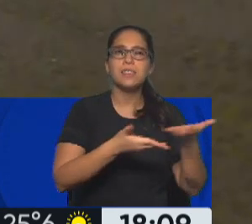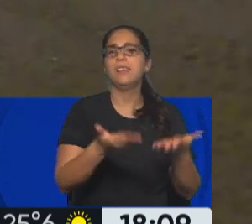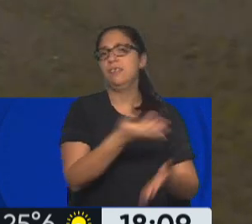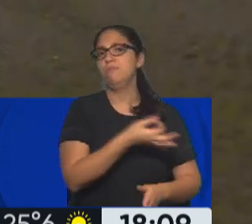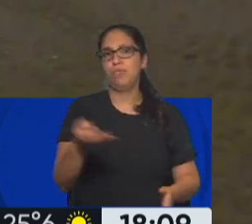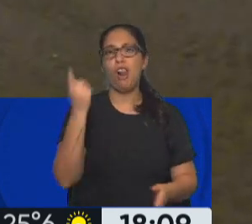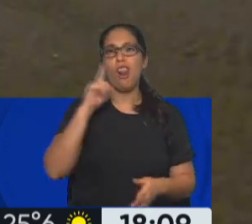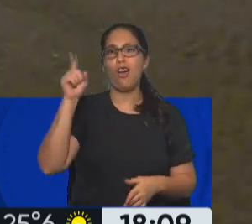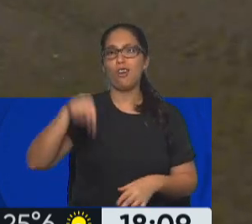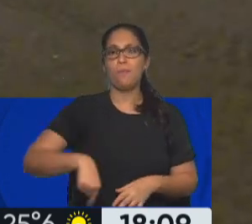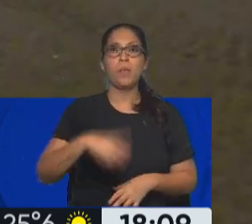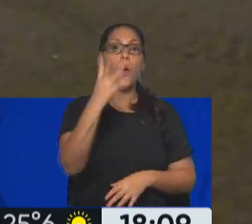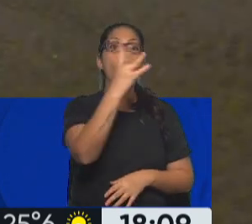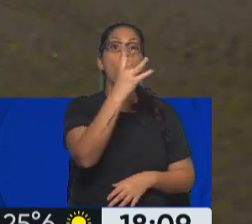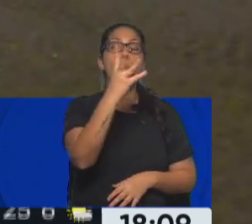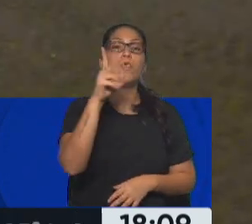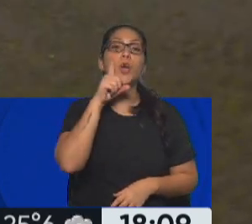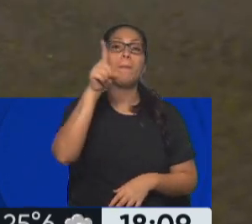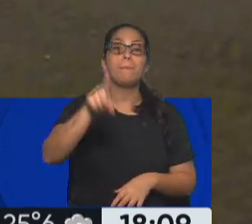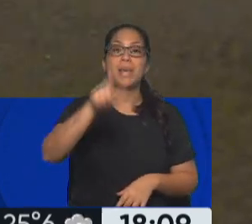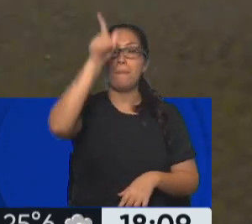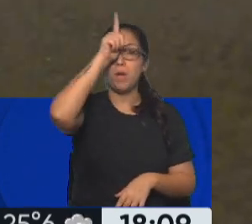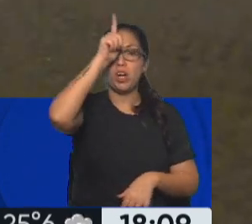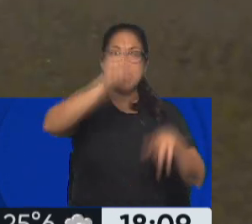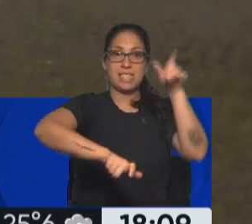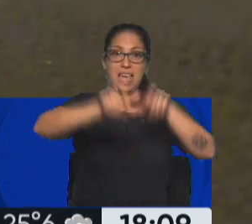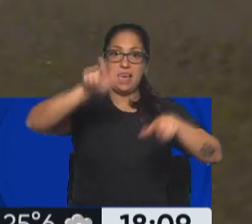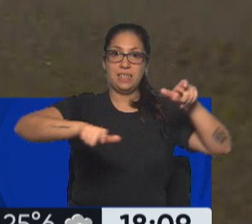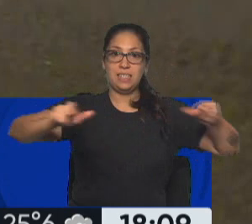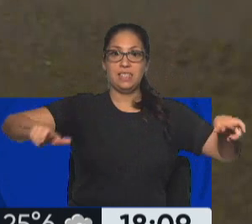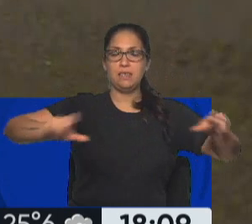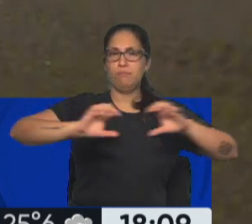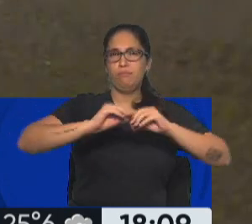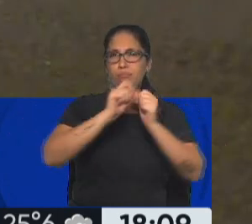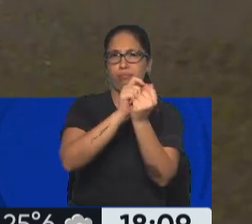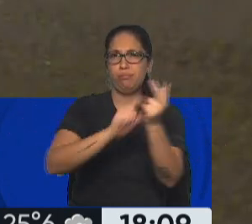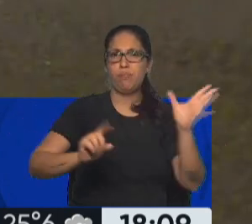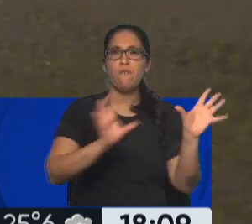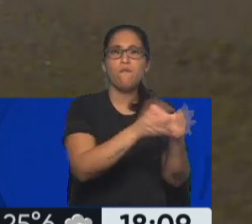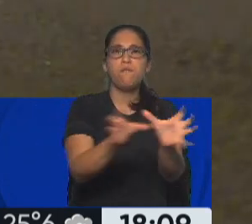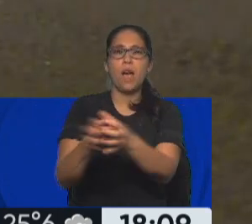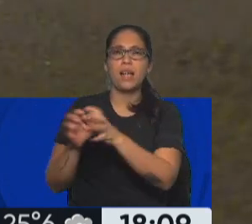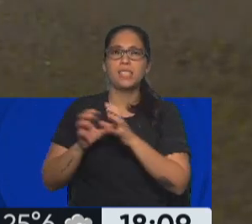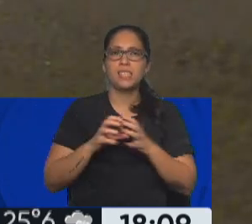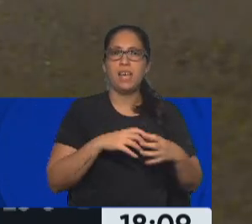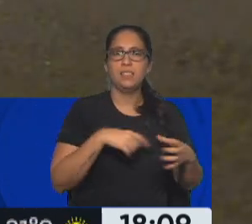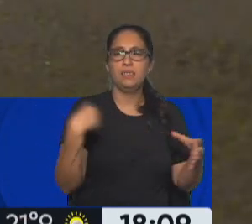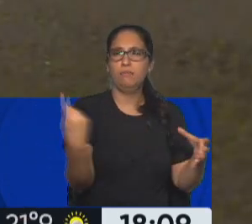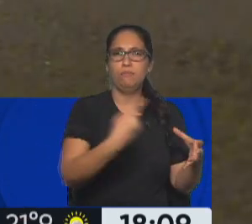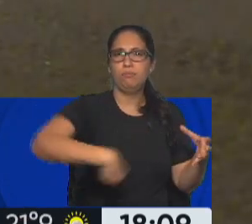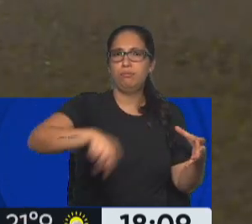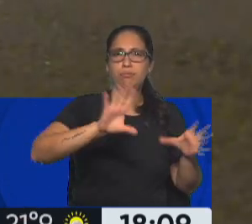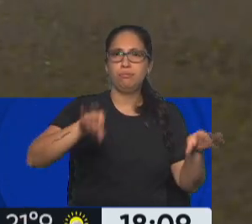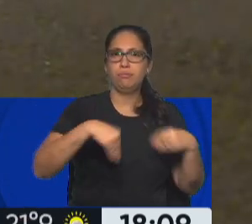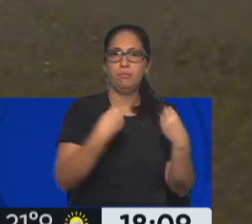Tema seguridad, 4.000 policías. Carabinieri, policía de la ciudad, de Roma y demás. Más